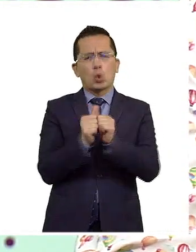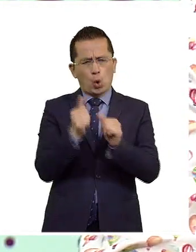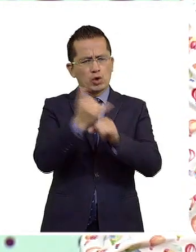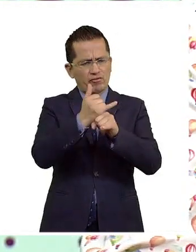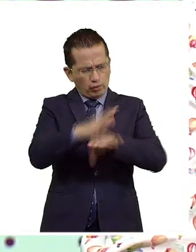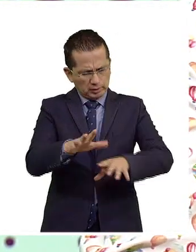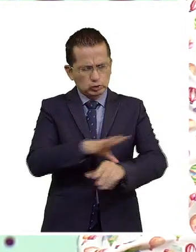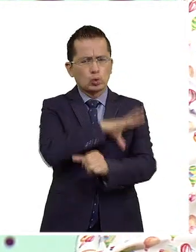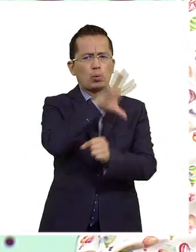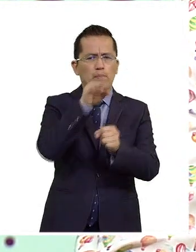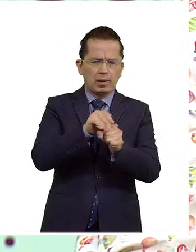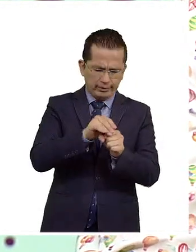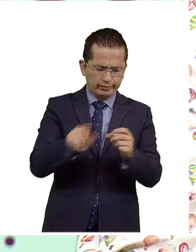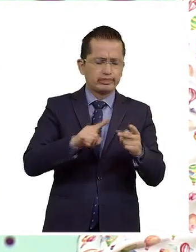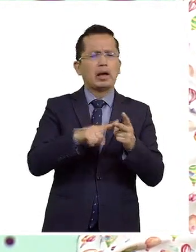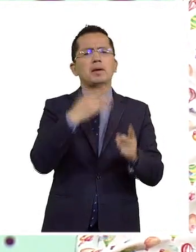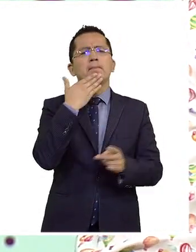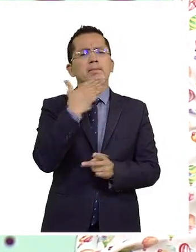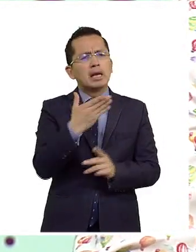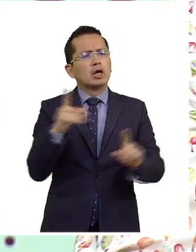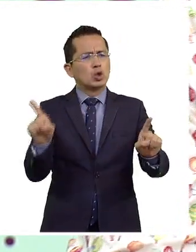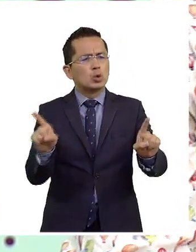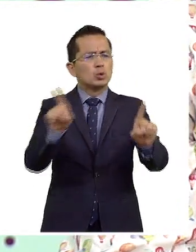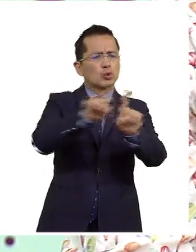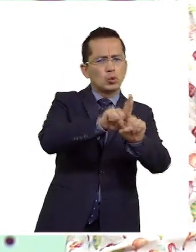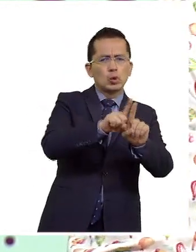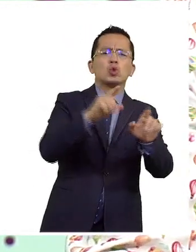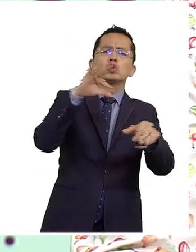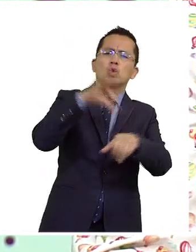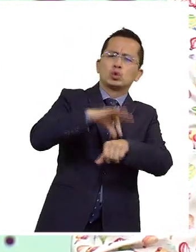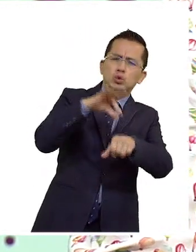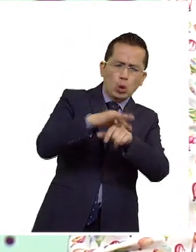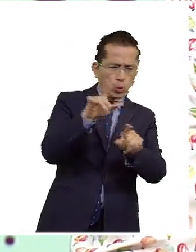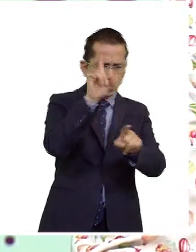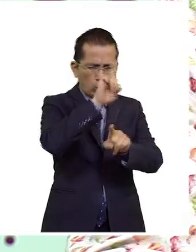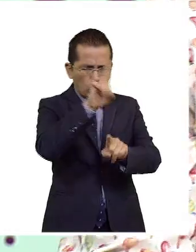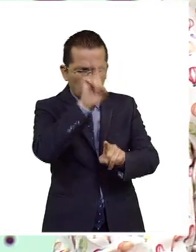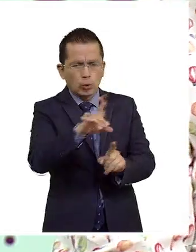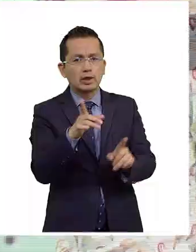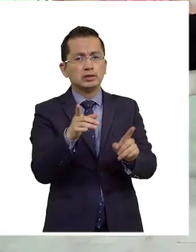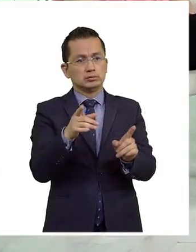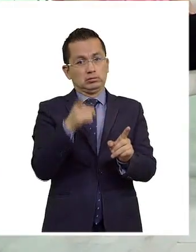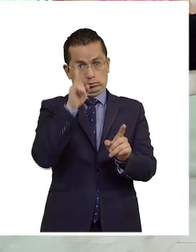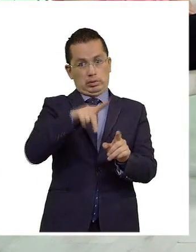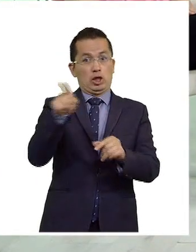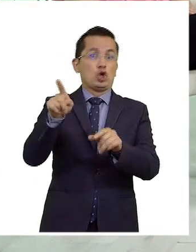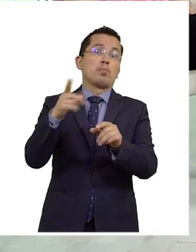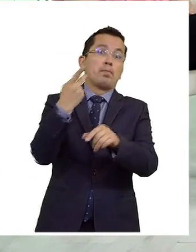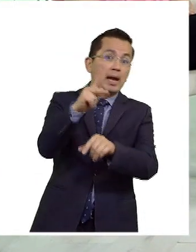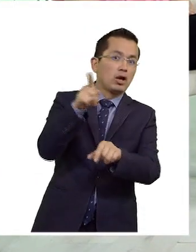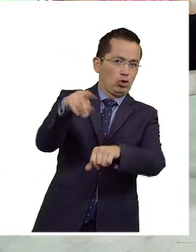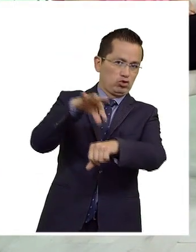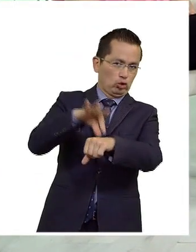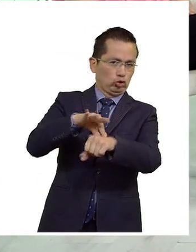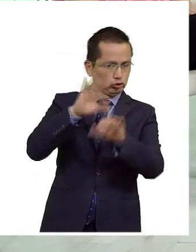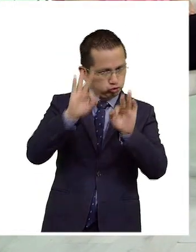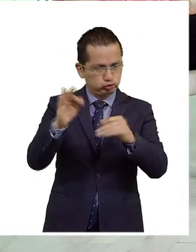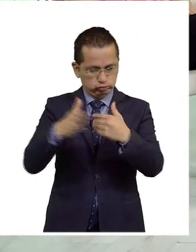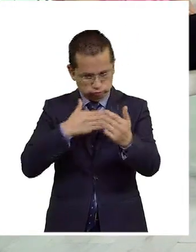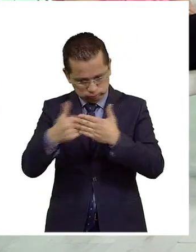con el acompañamiento en muchas ocasiones de médicos que además están actualizados. Y